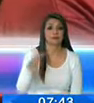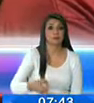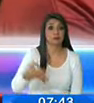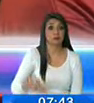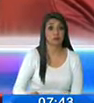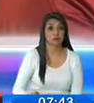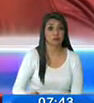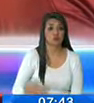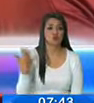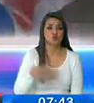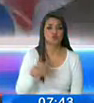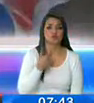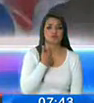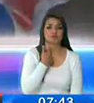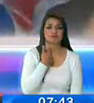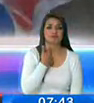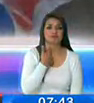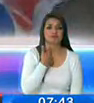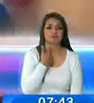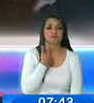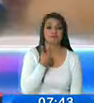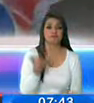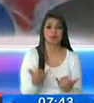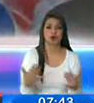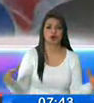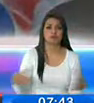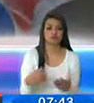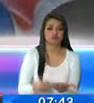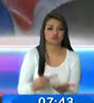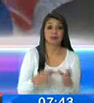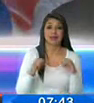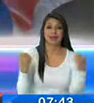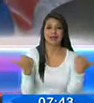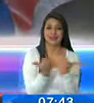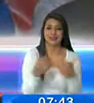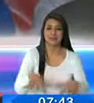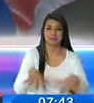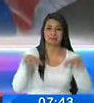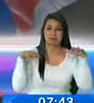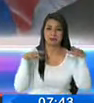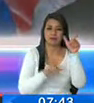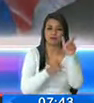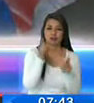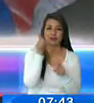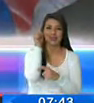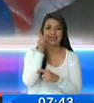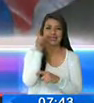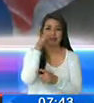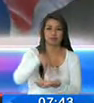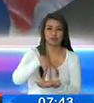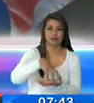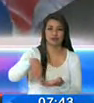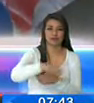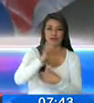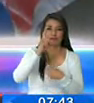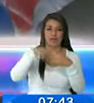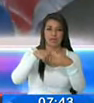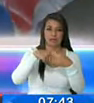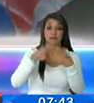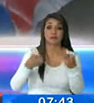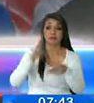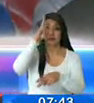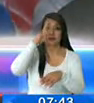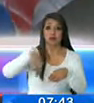cumplirse, tomarán acciones. Estamos resolviendo hoy día aquí en Asamblea de Dirigentes Provinciales, también a nivel